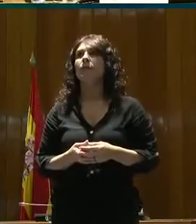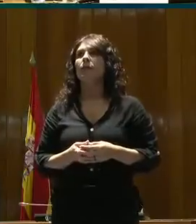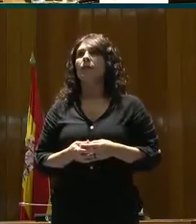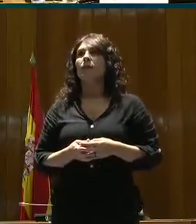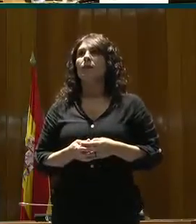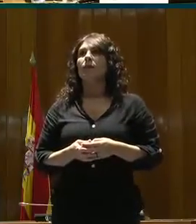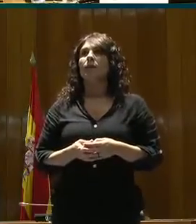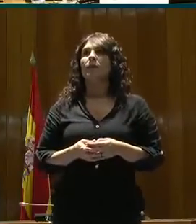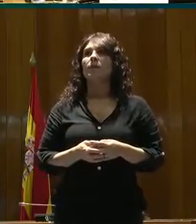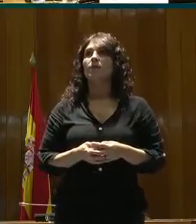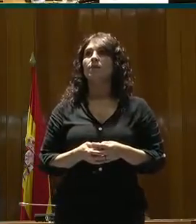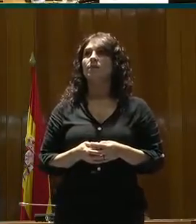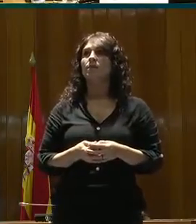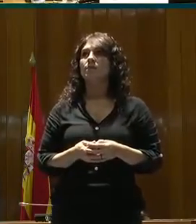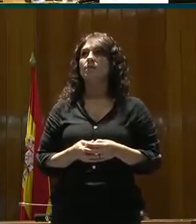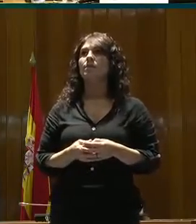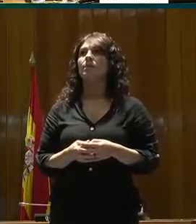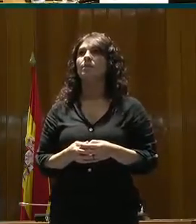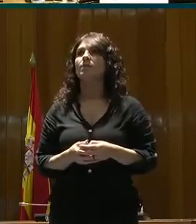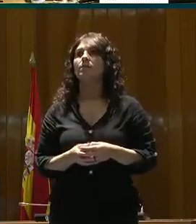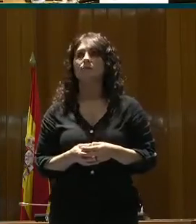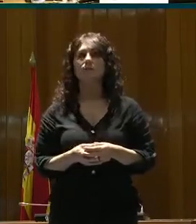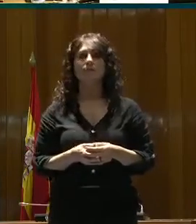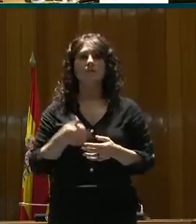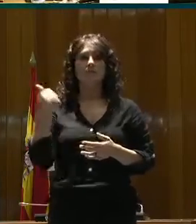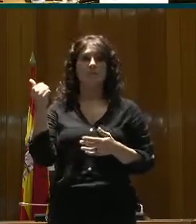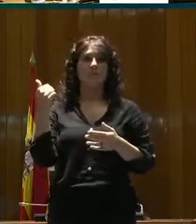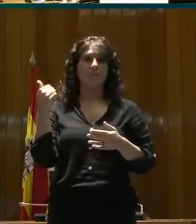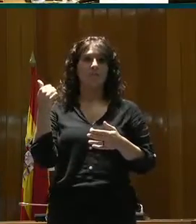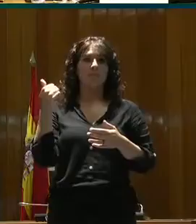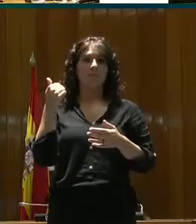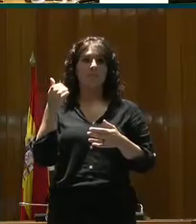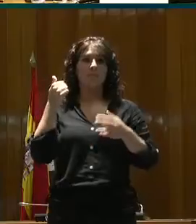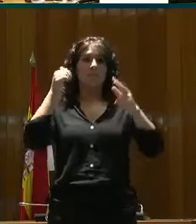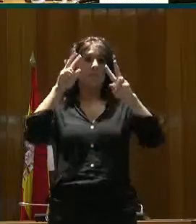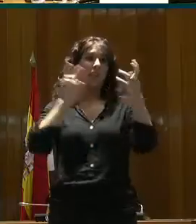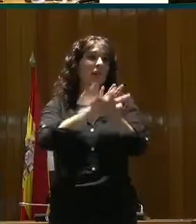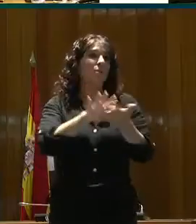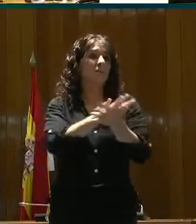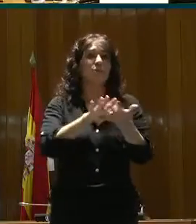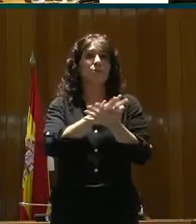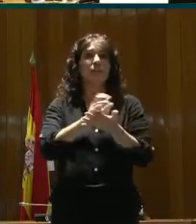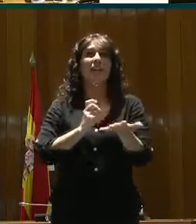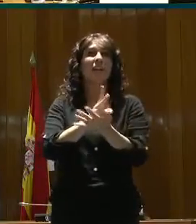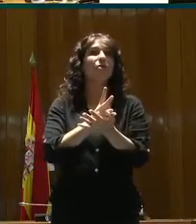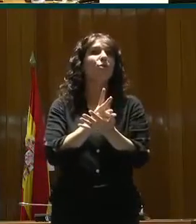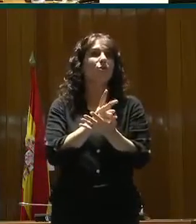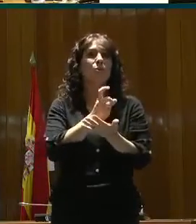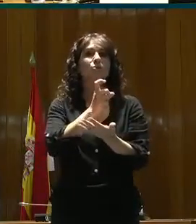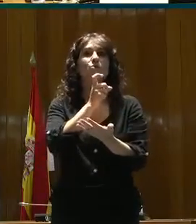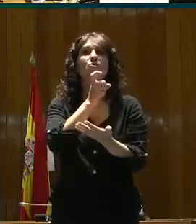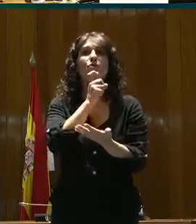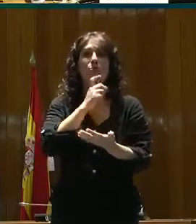El reto específico que plantea el caso de las lenguas del cambio de rol en lenguas de signos es cómo tratarlo.